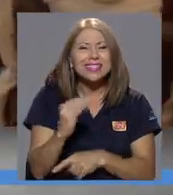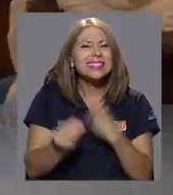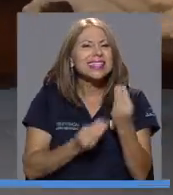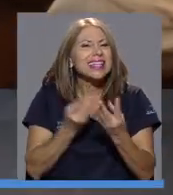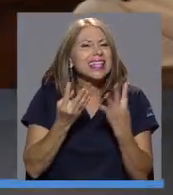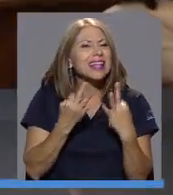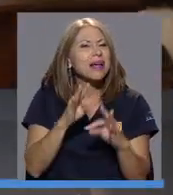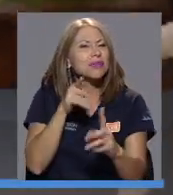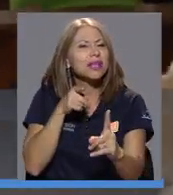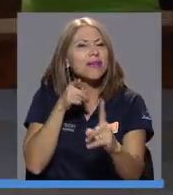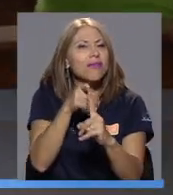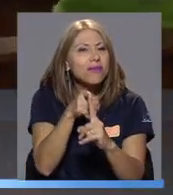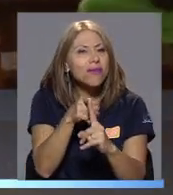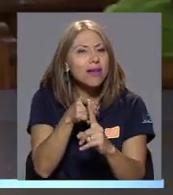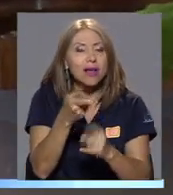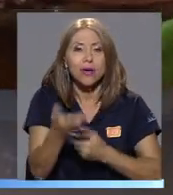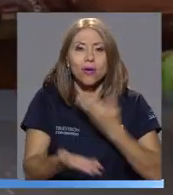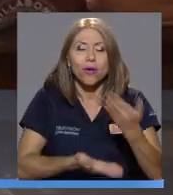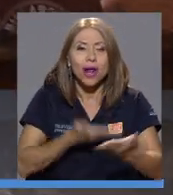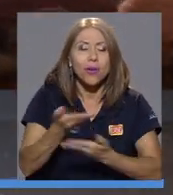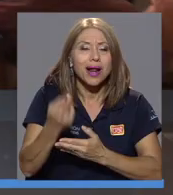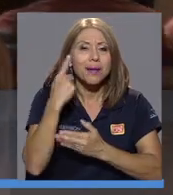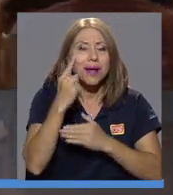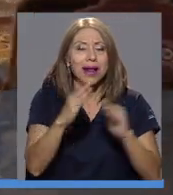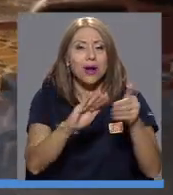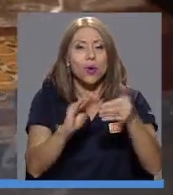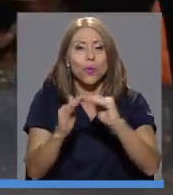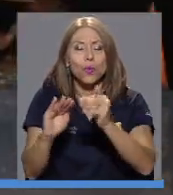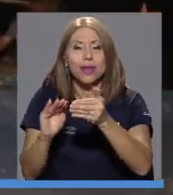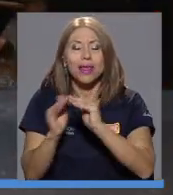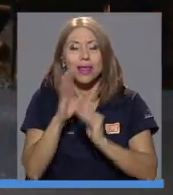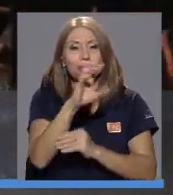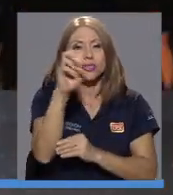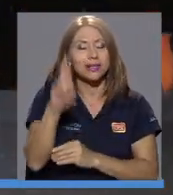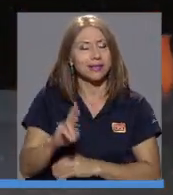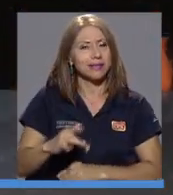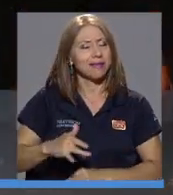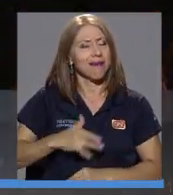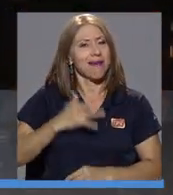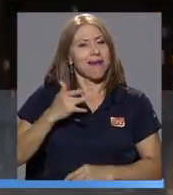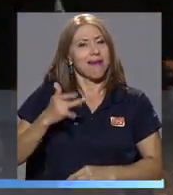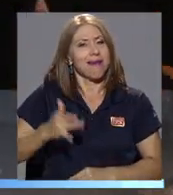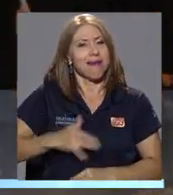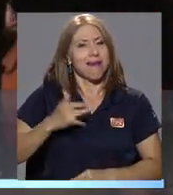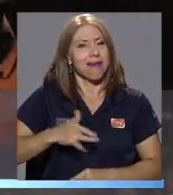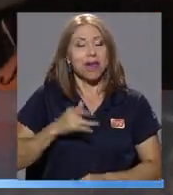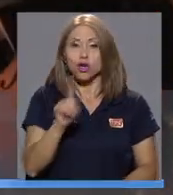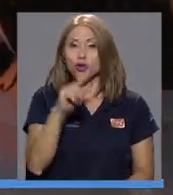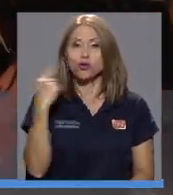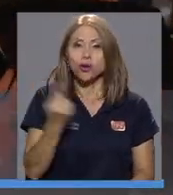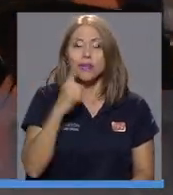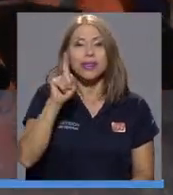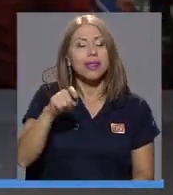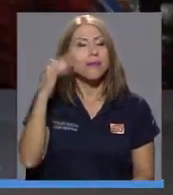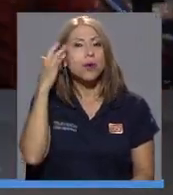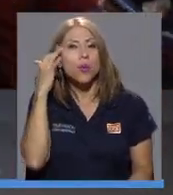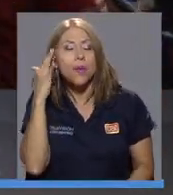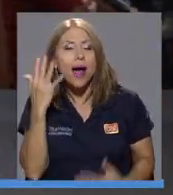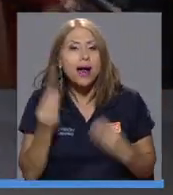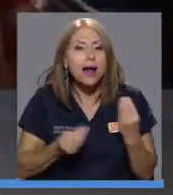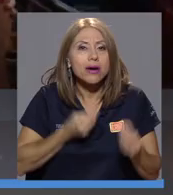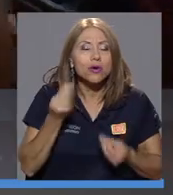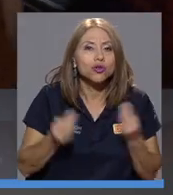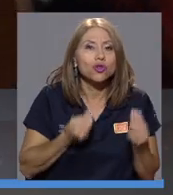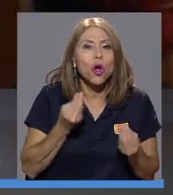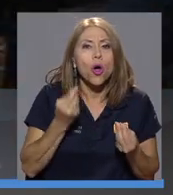colaborar en la sensibilización de la comunidad costarricense porque no solamente tenemos que preocuparnos por cuánta que